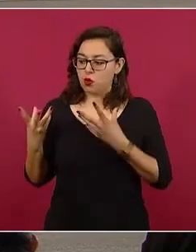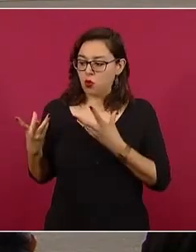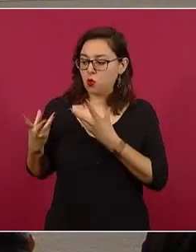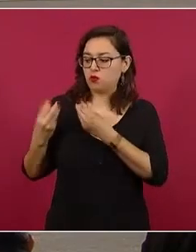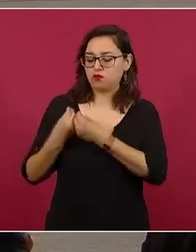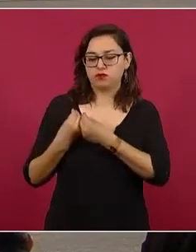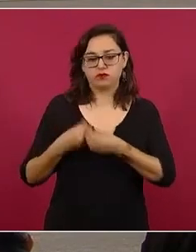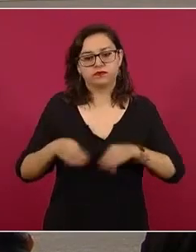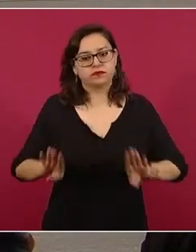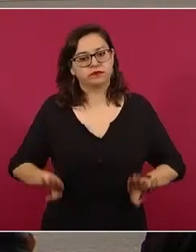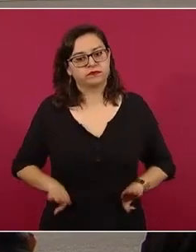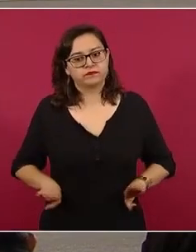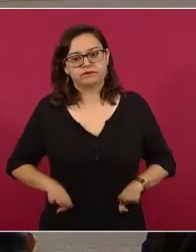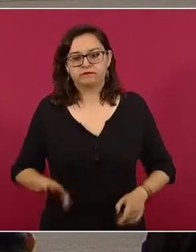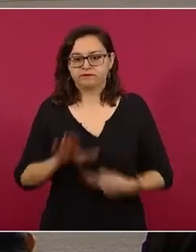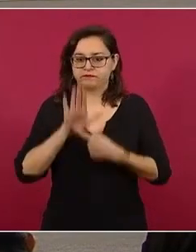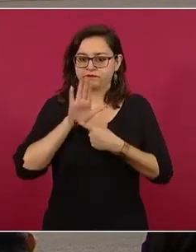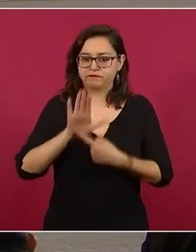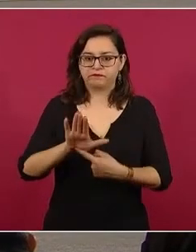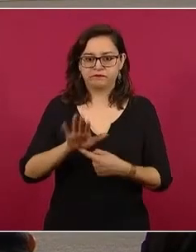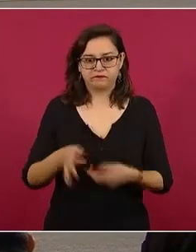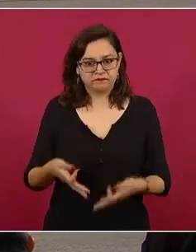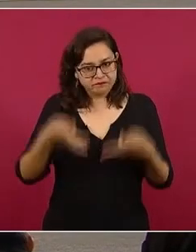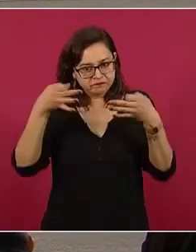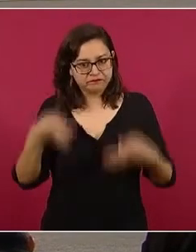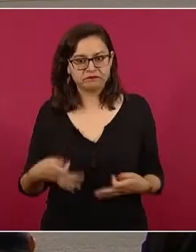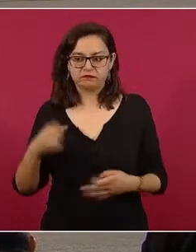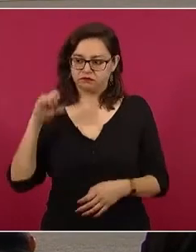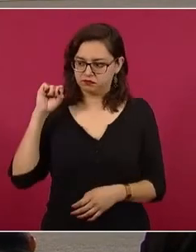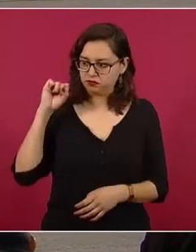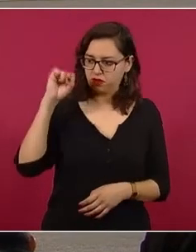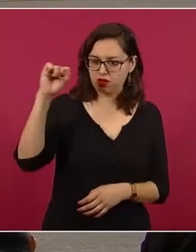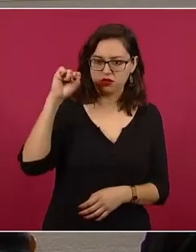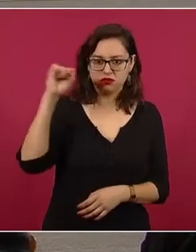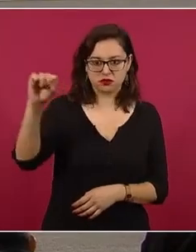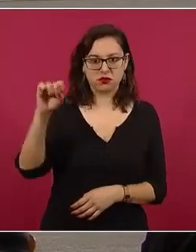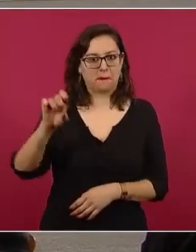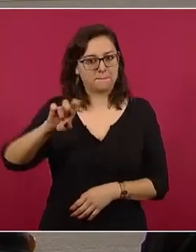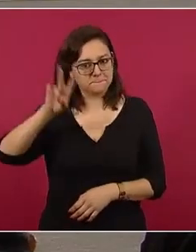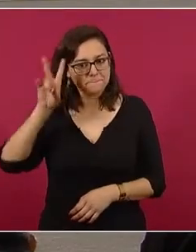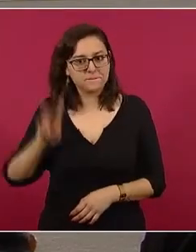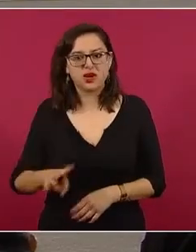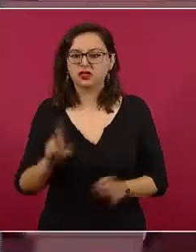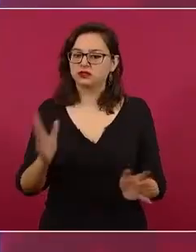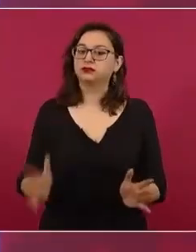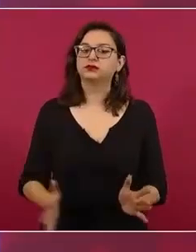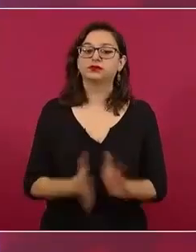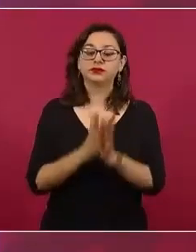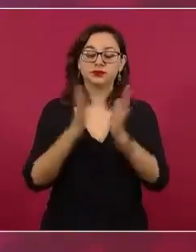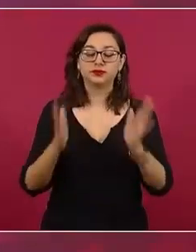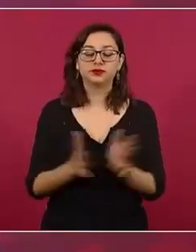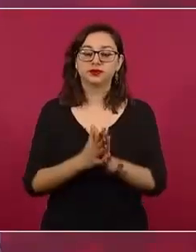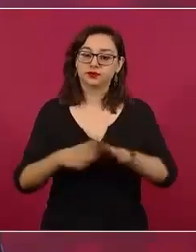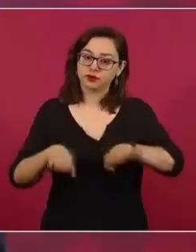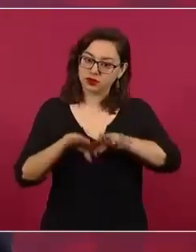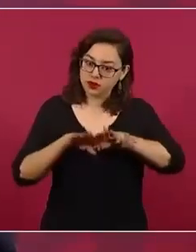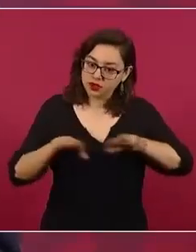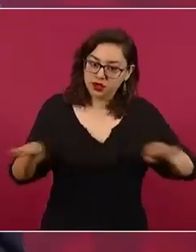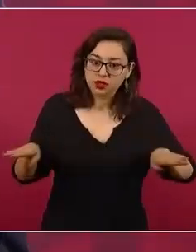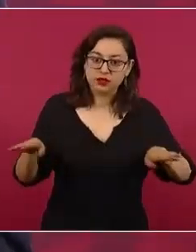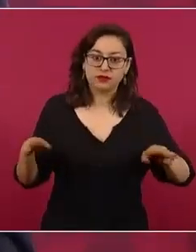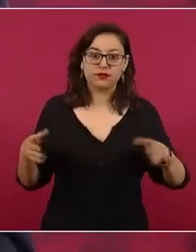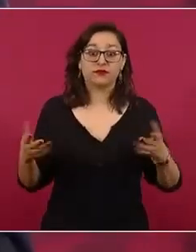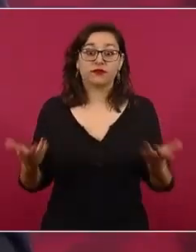eran ejemplo de un sindicalismo democrático, como lo fue